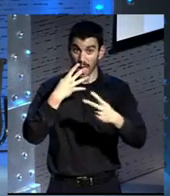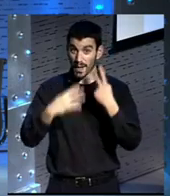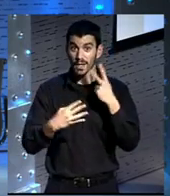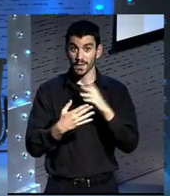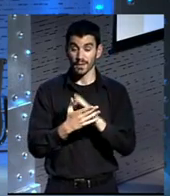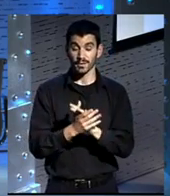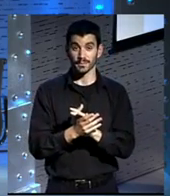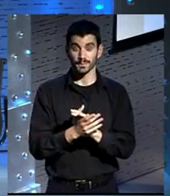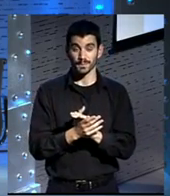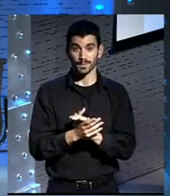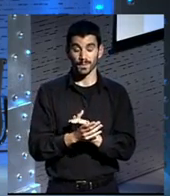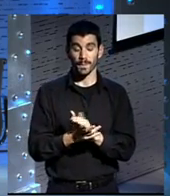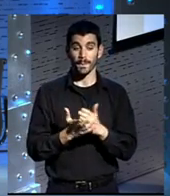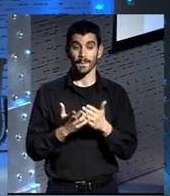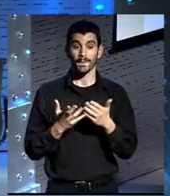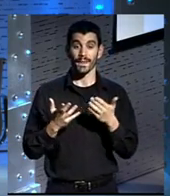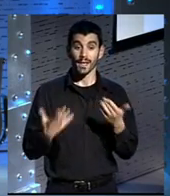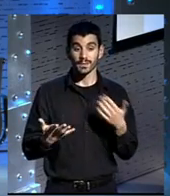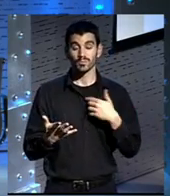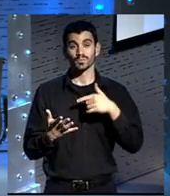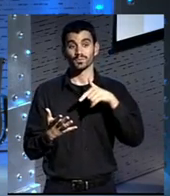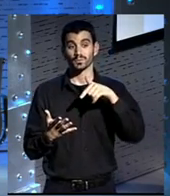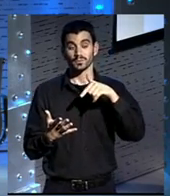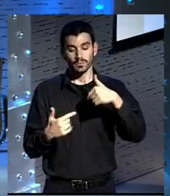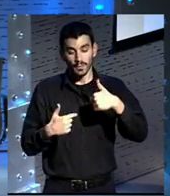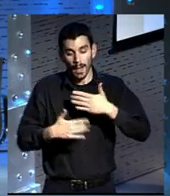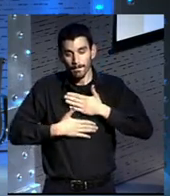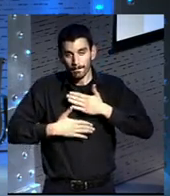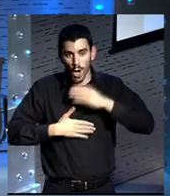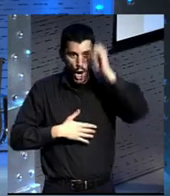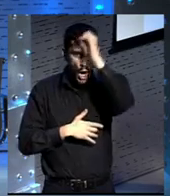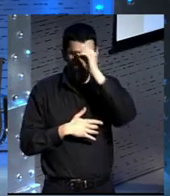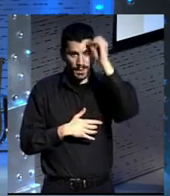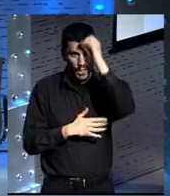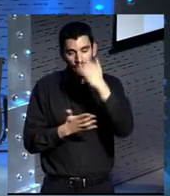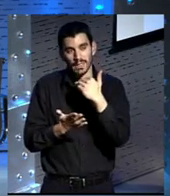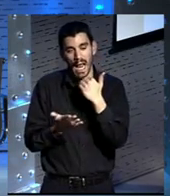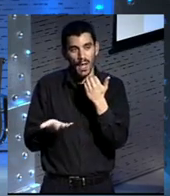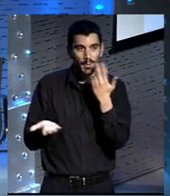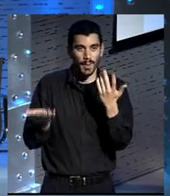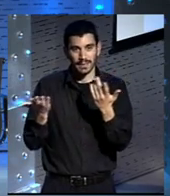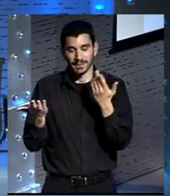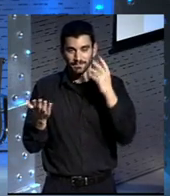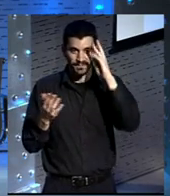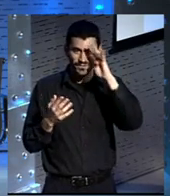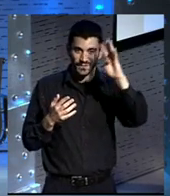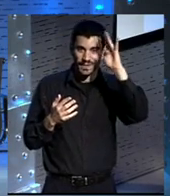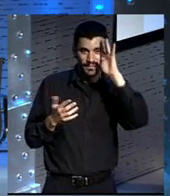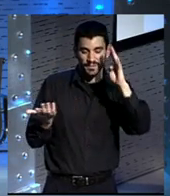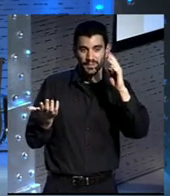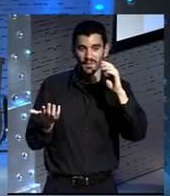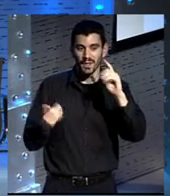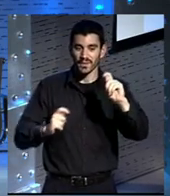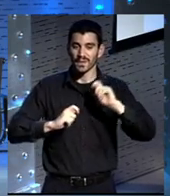bancarias. El hecho, desde mi punto de vista más trascendental, que nos ofrece toda esta